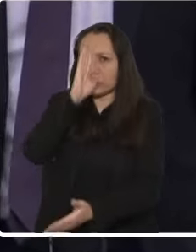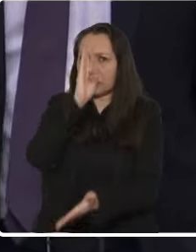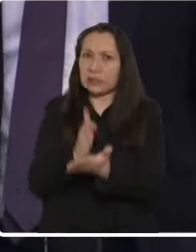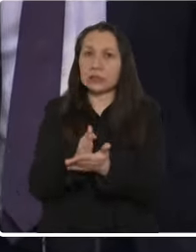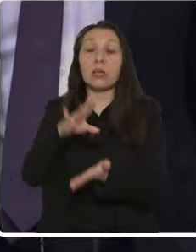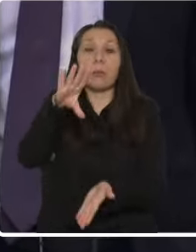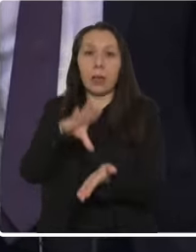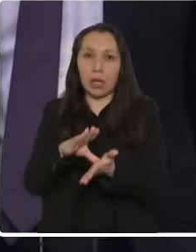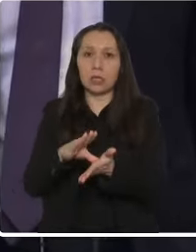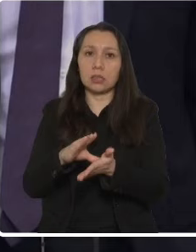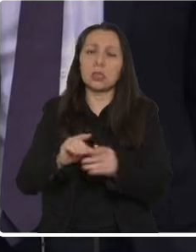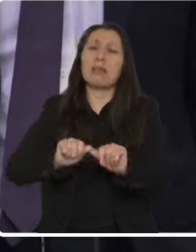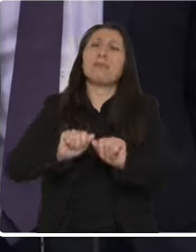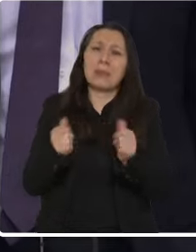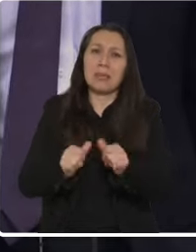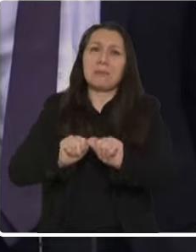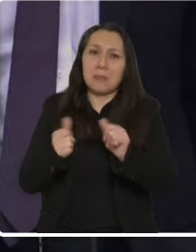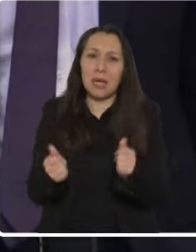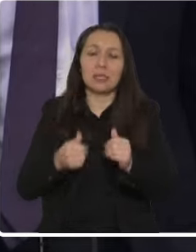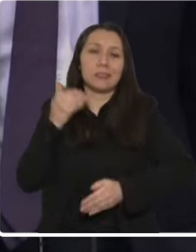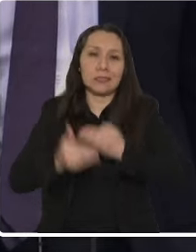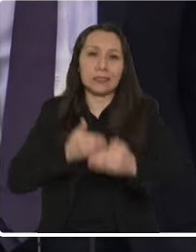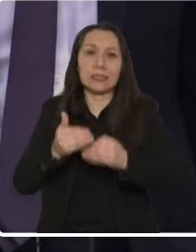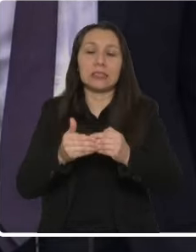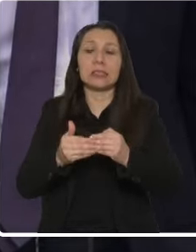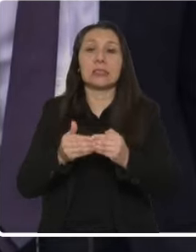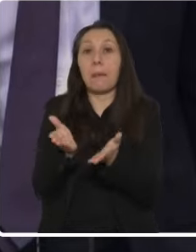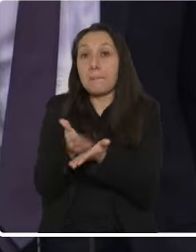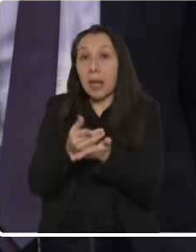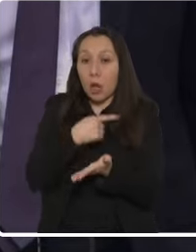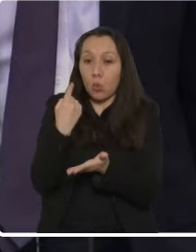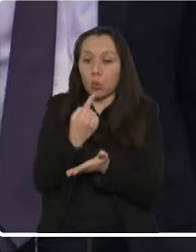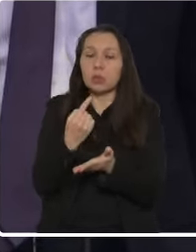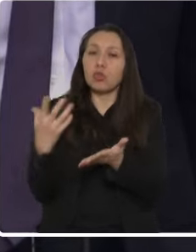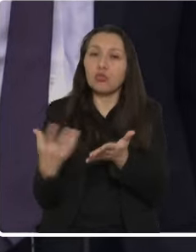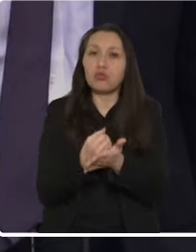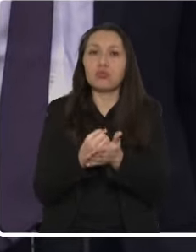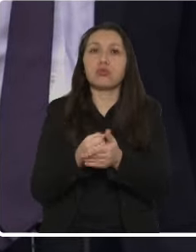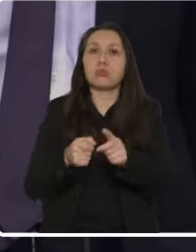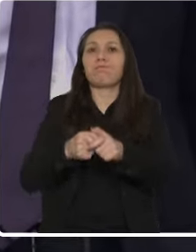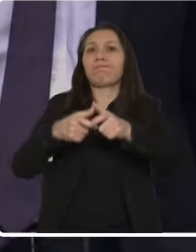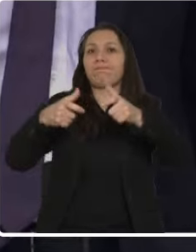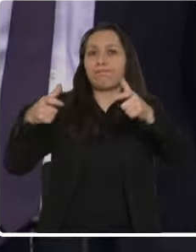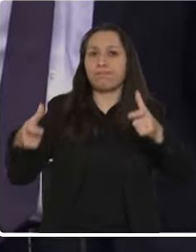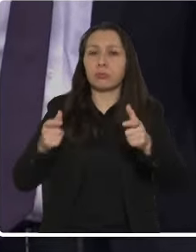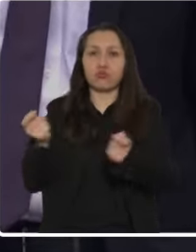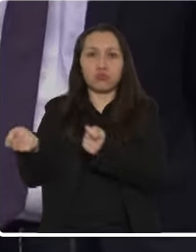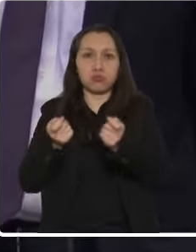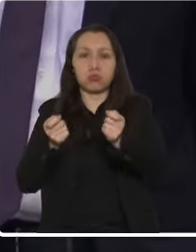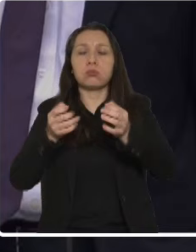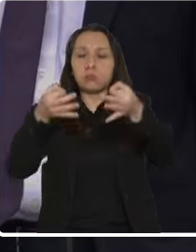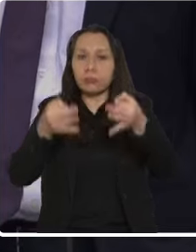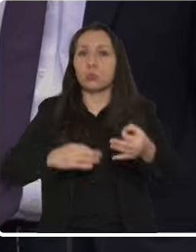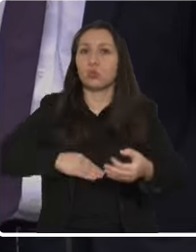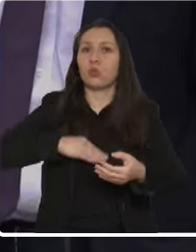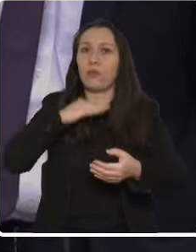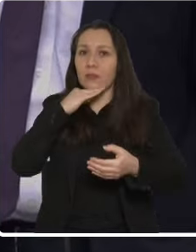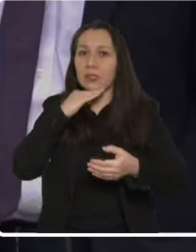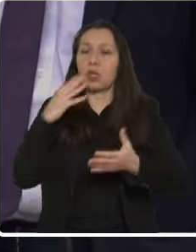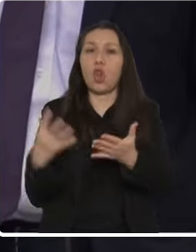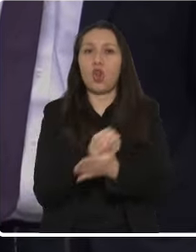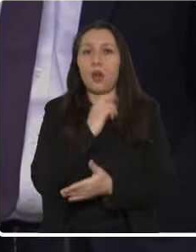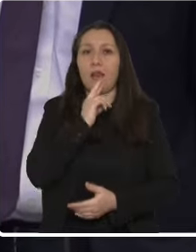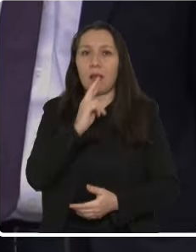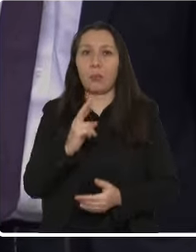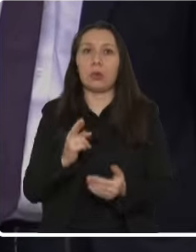decisión del país de ir redoblando esa capacidad, que nuestros planes tengan alcance, tengan magnitud y tengan los recursos suficientes para lograr